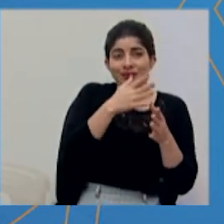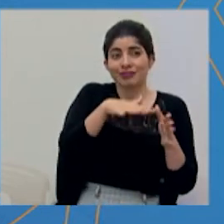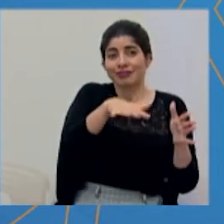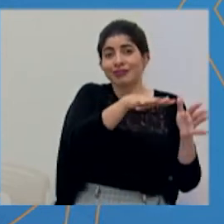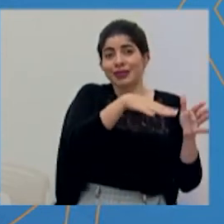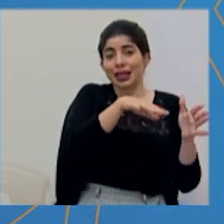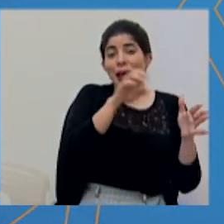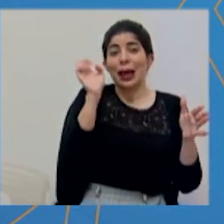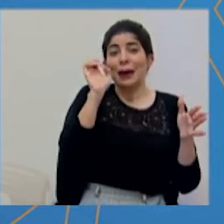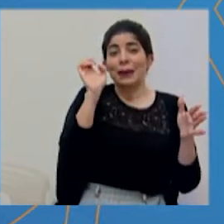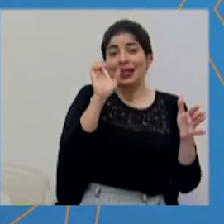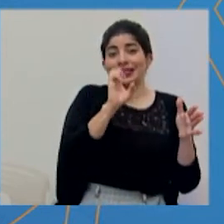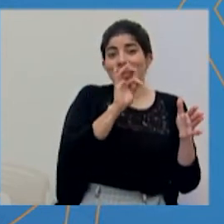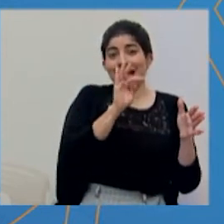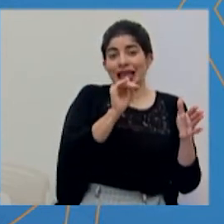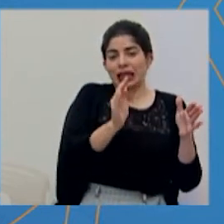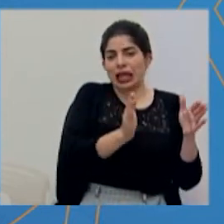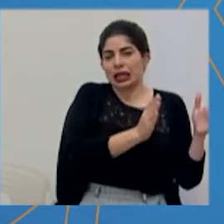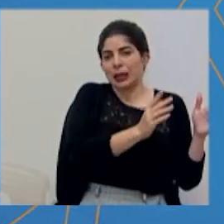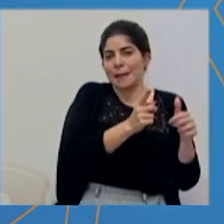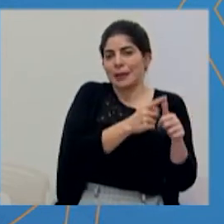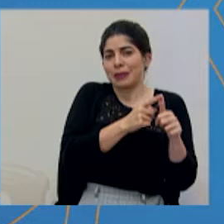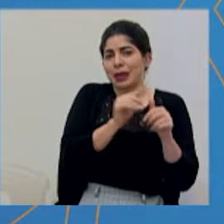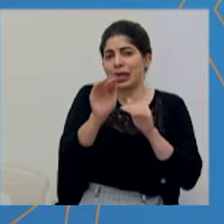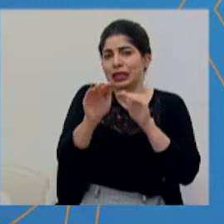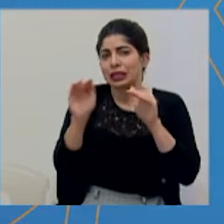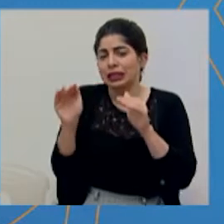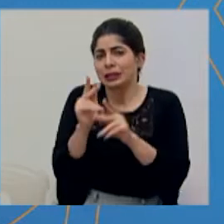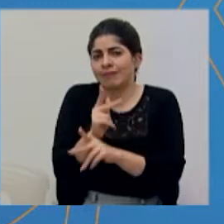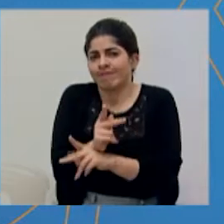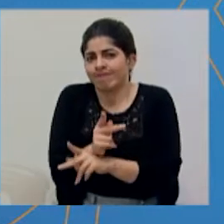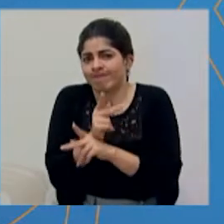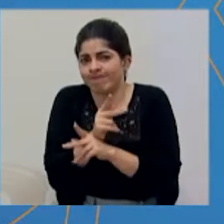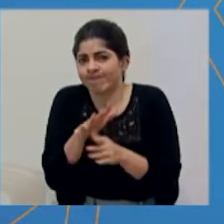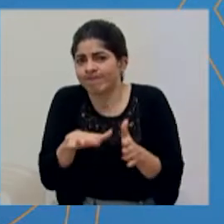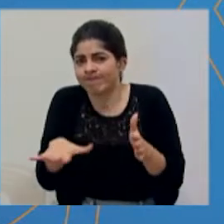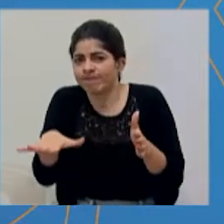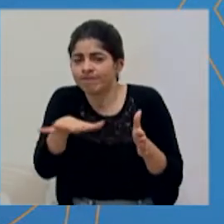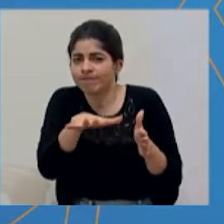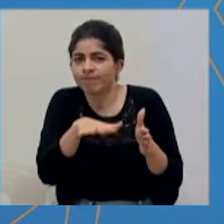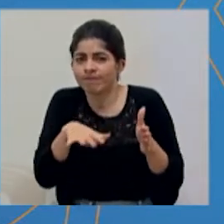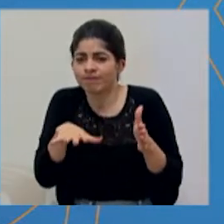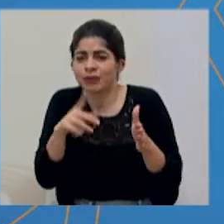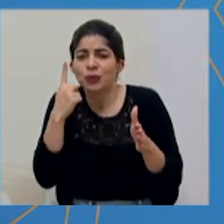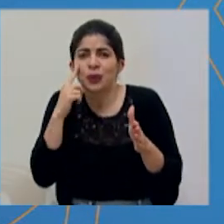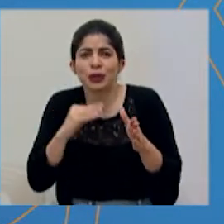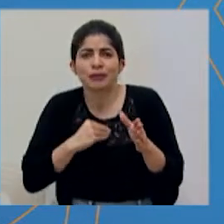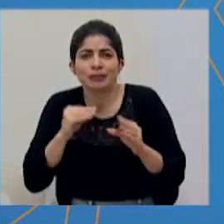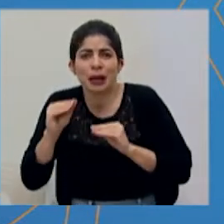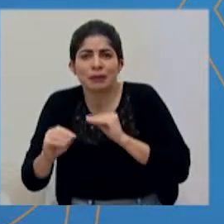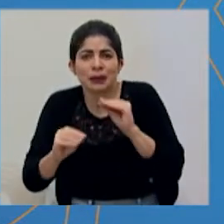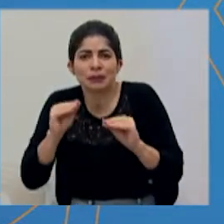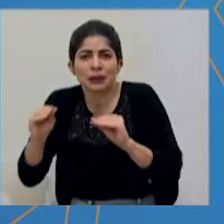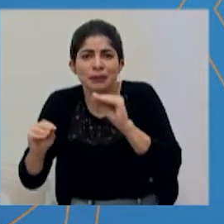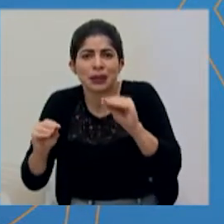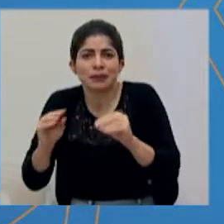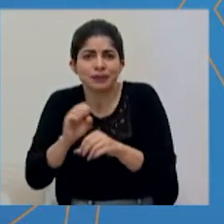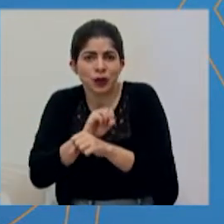de la emergencia por ETA, el llamado a la prevención en la transmisión